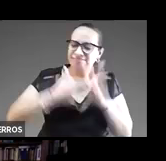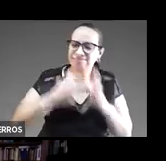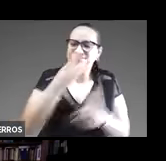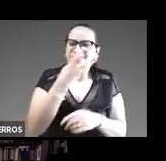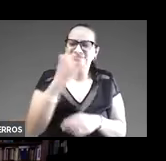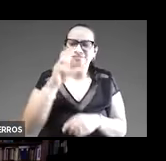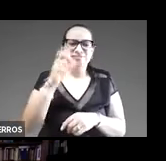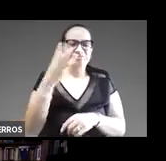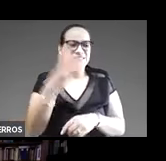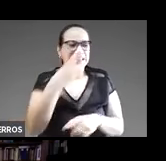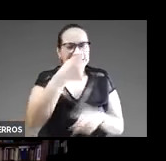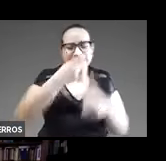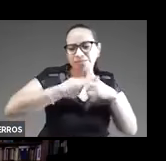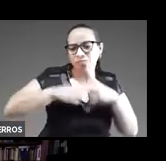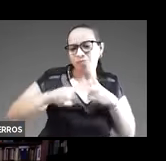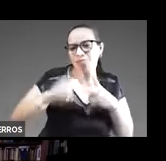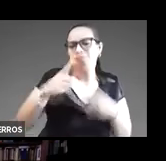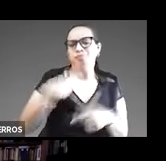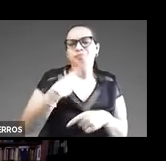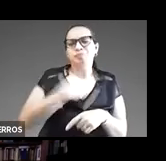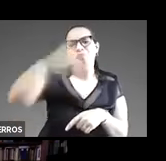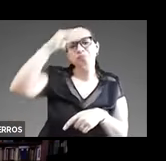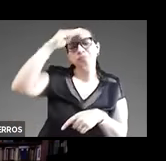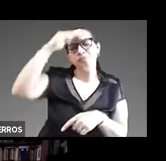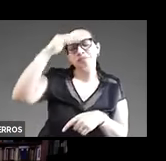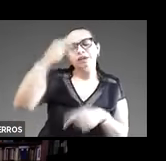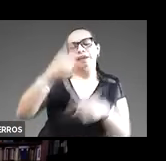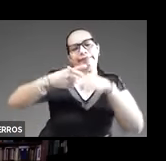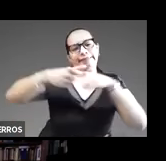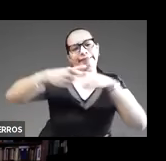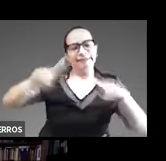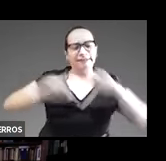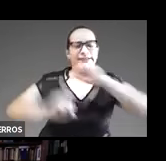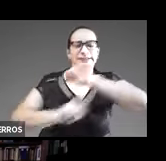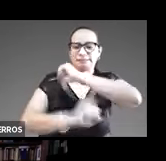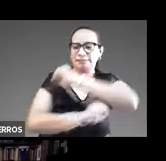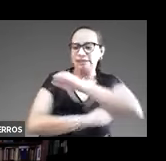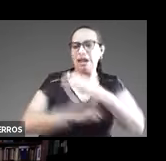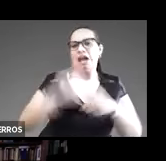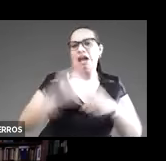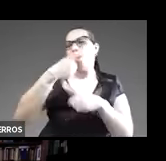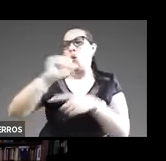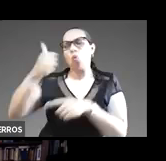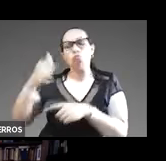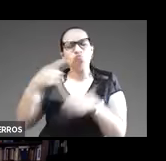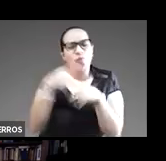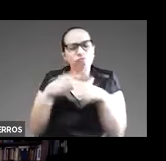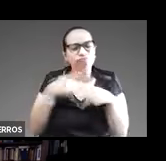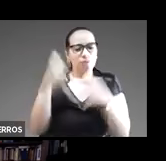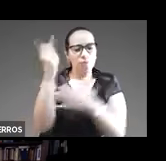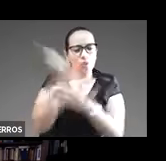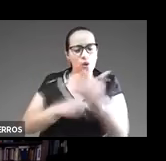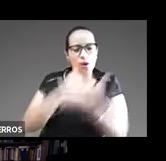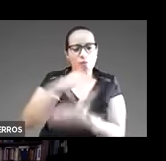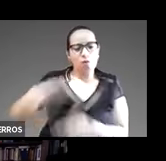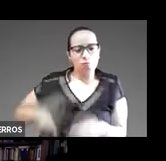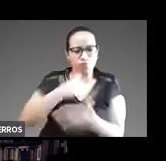¿no? Pensemos que a diferencia de los pilares de muchos programas del gobierno de la ciudad, esta